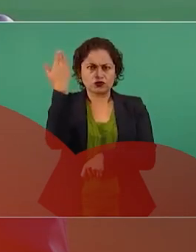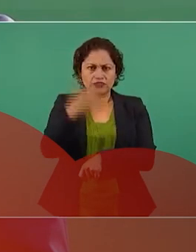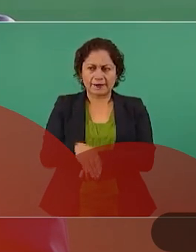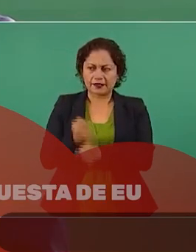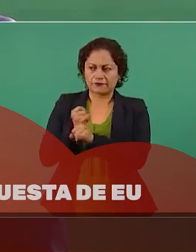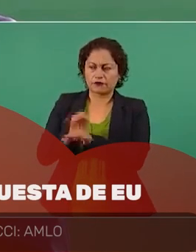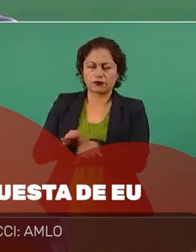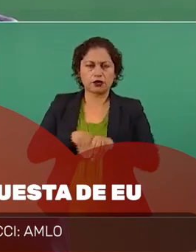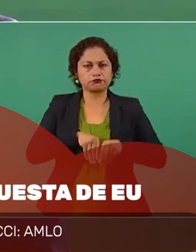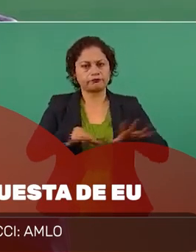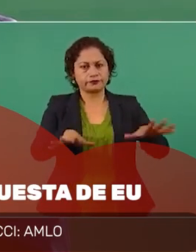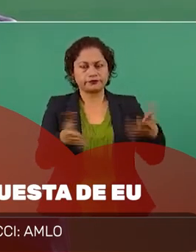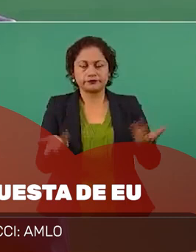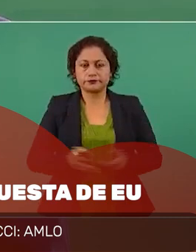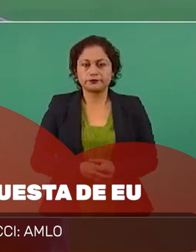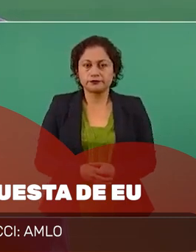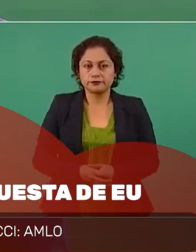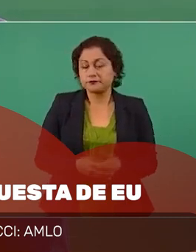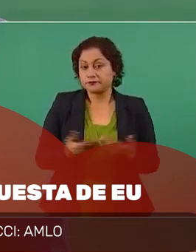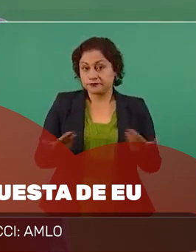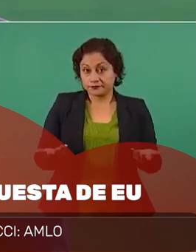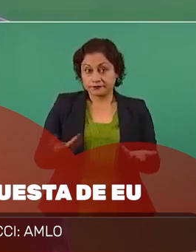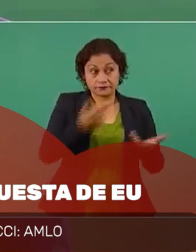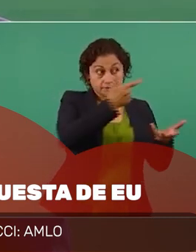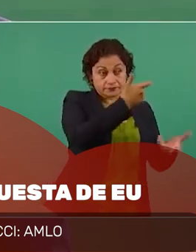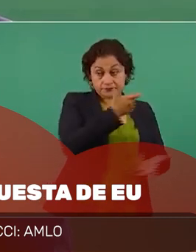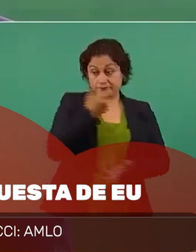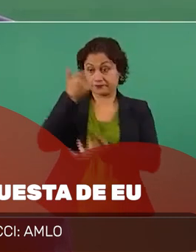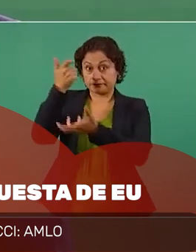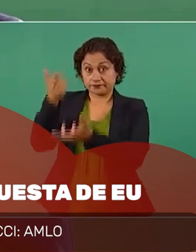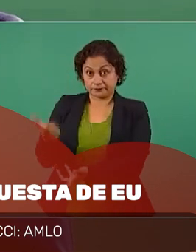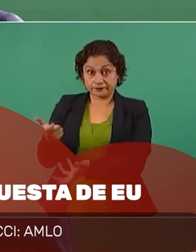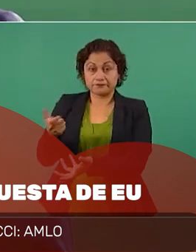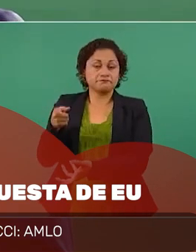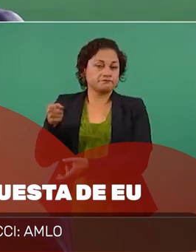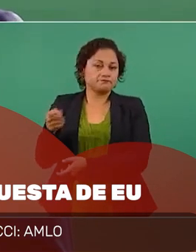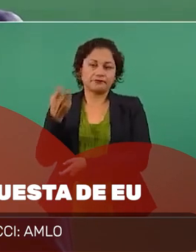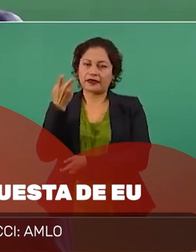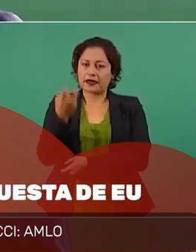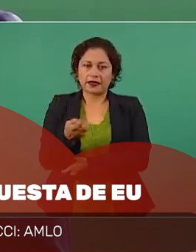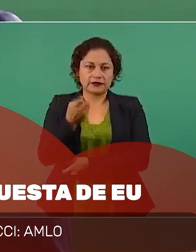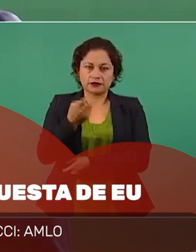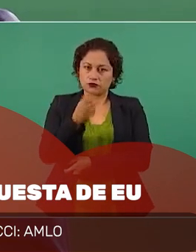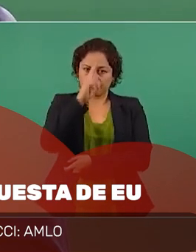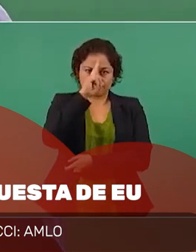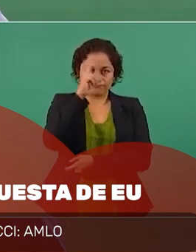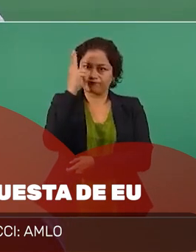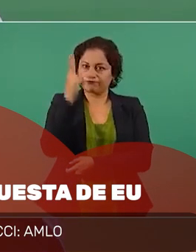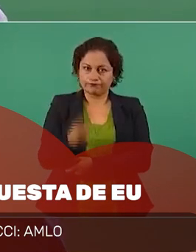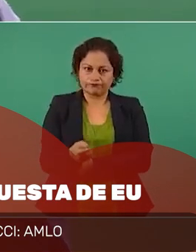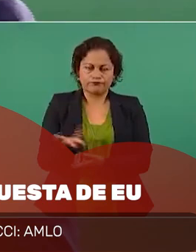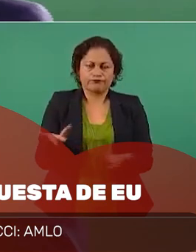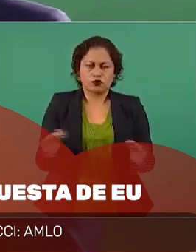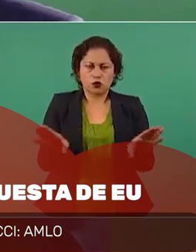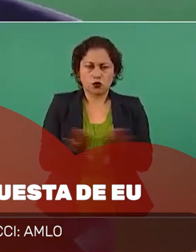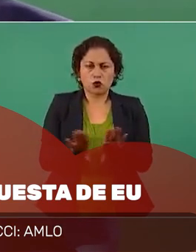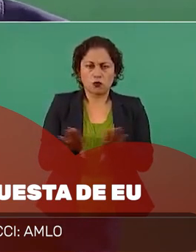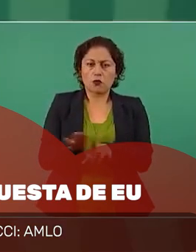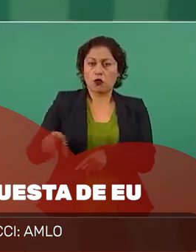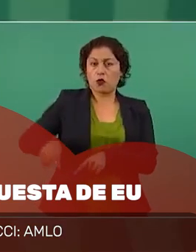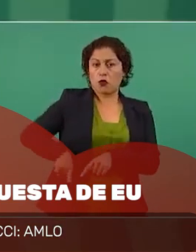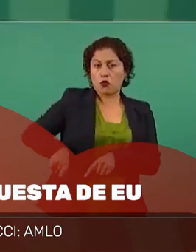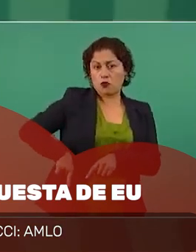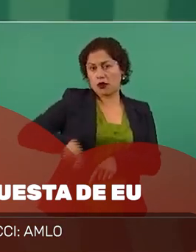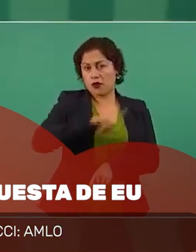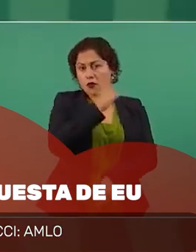El presidente Andrés Manuel López Obrador informó esta mañana que aún no hay respuesta del gobierno de los Estados Unidos a la nota diplomática que envió para que aclaren